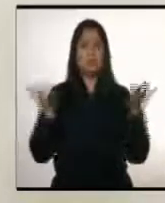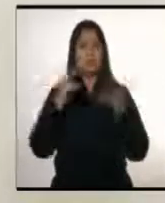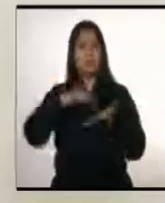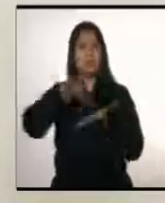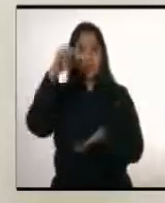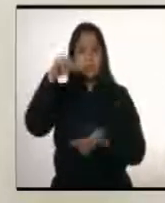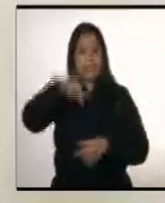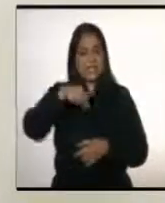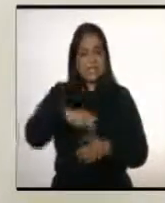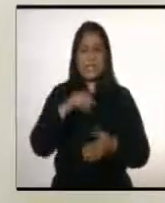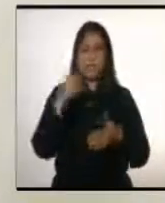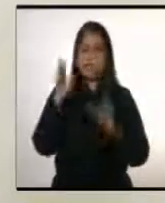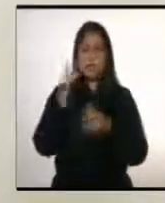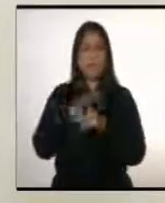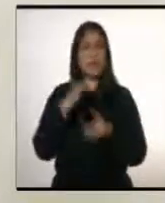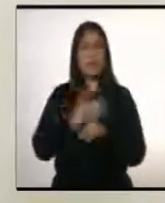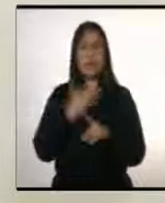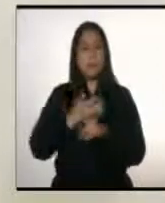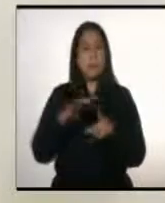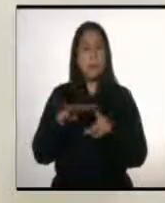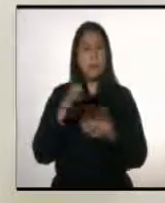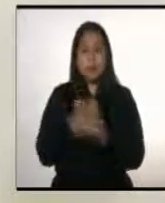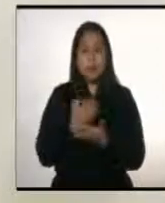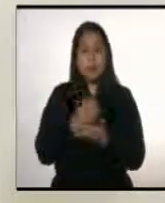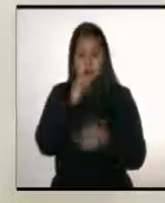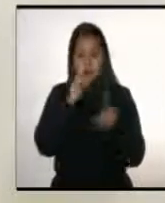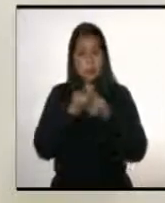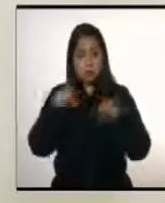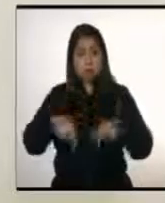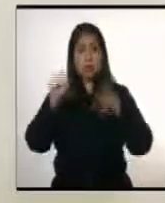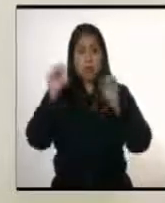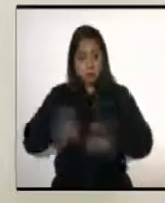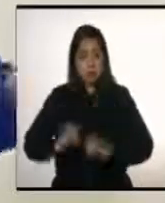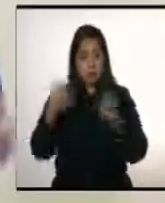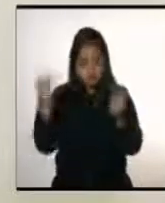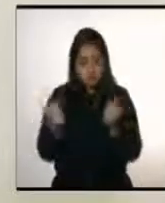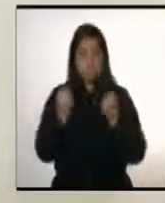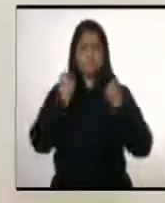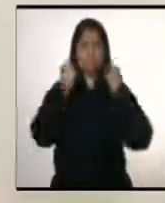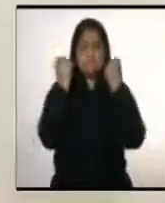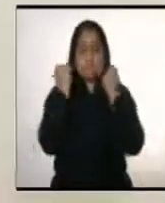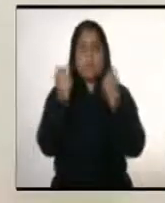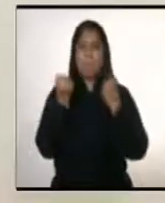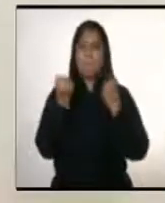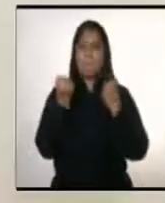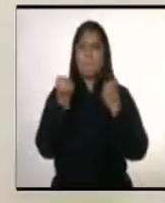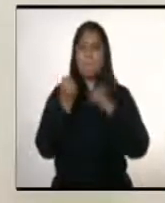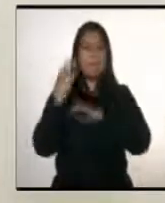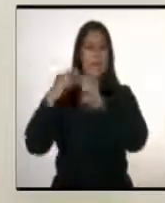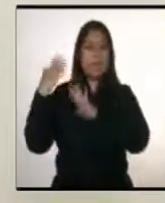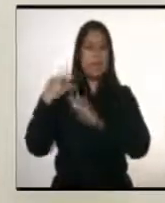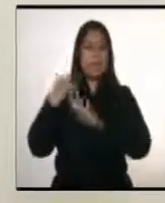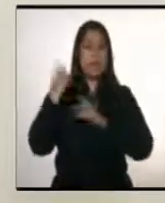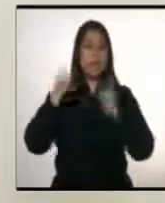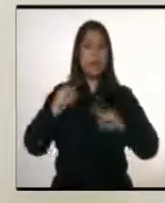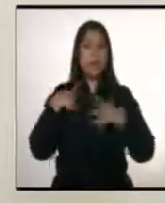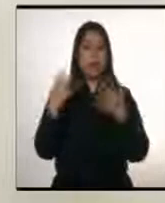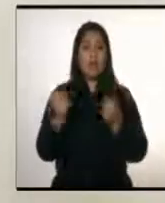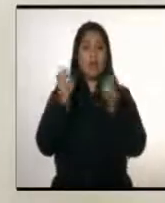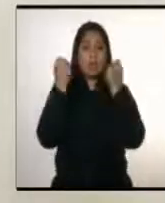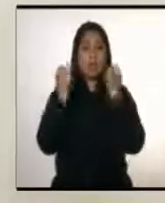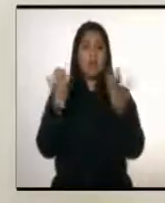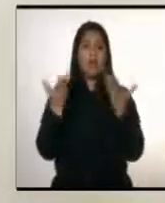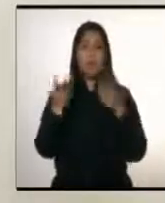este bache económico en el que estamos y del cual debemos de salir fortalecidos más que nunca. Pero la fortaleza solo vendrá